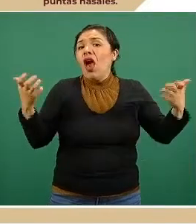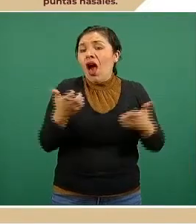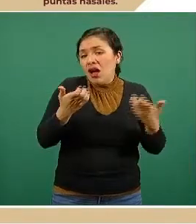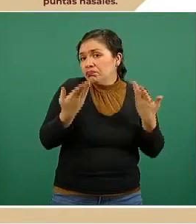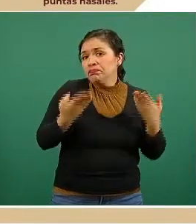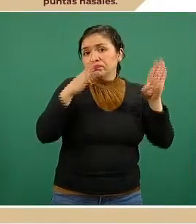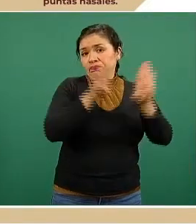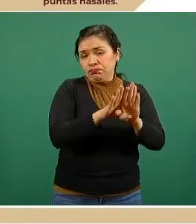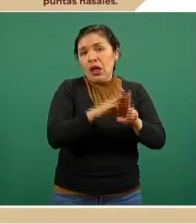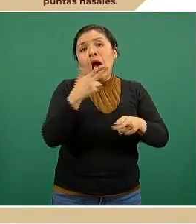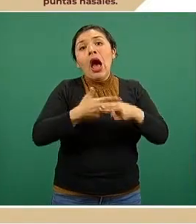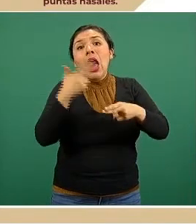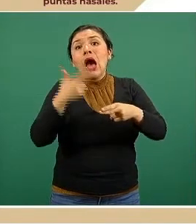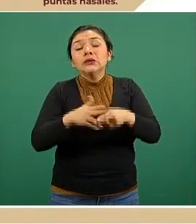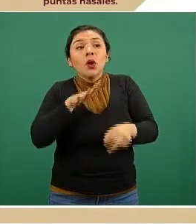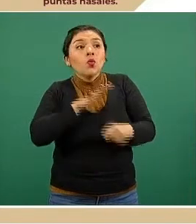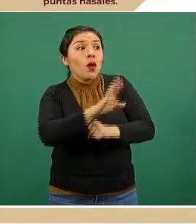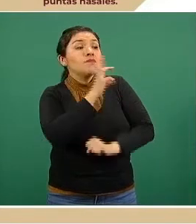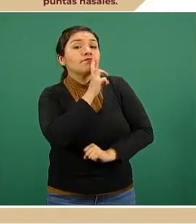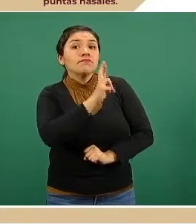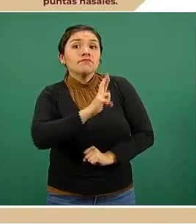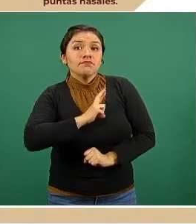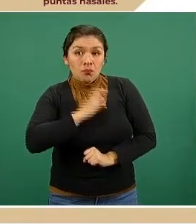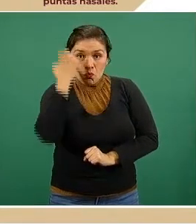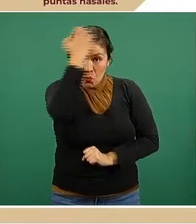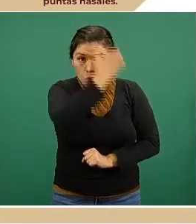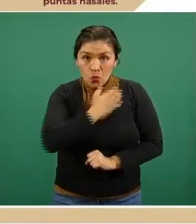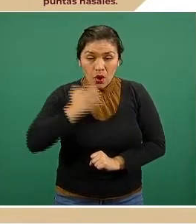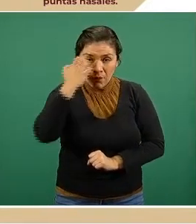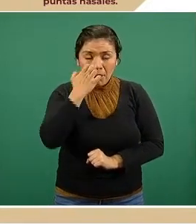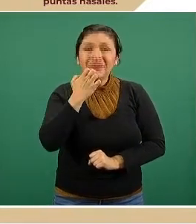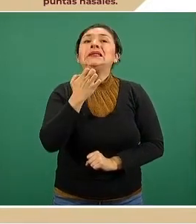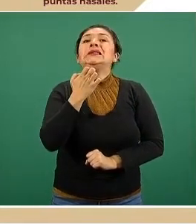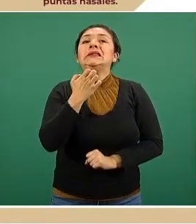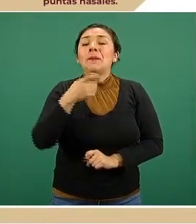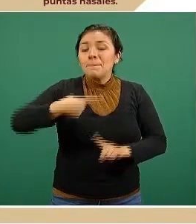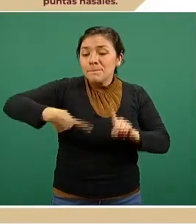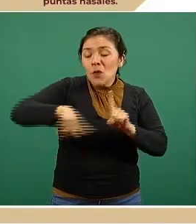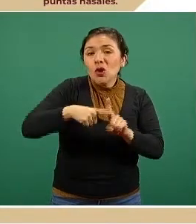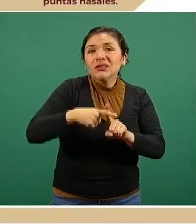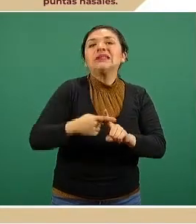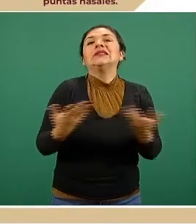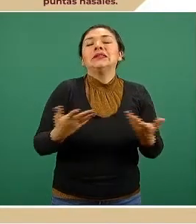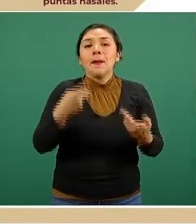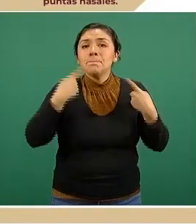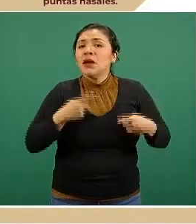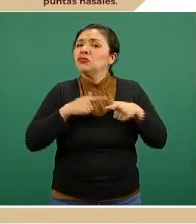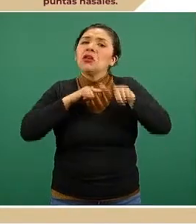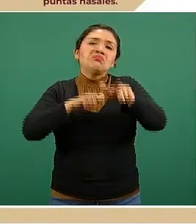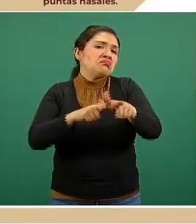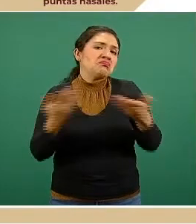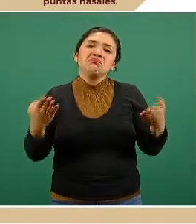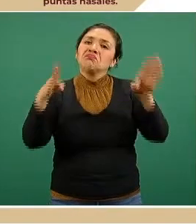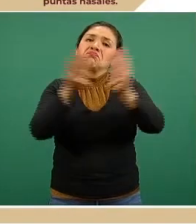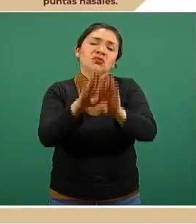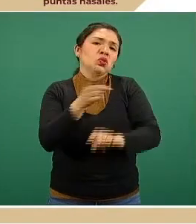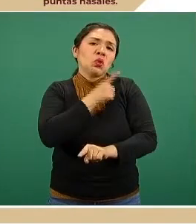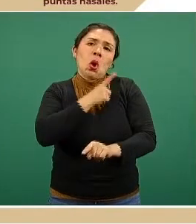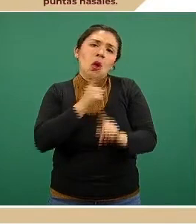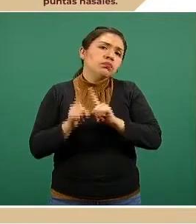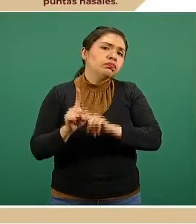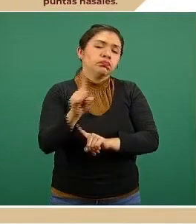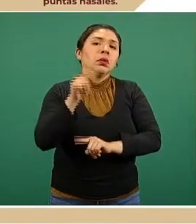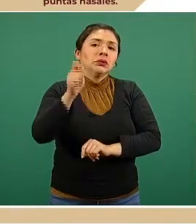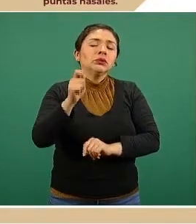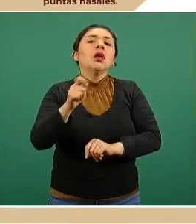manera hasta tener el resultado de la prueba. Cuando la prueba salió positiva, pues la persona continuó aislada y se